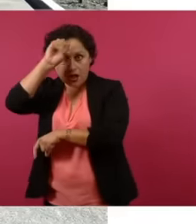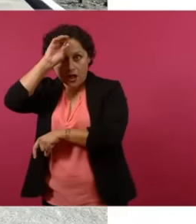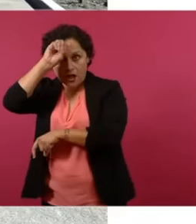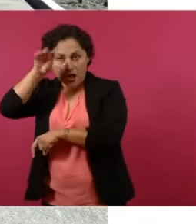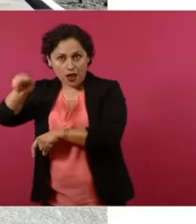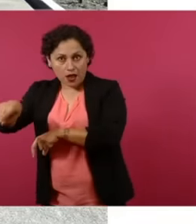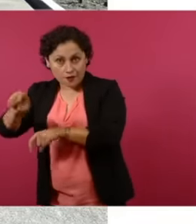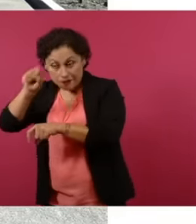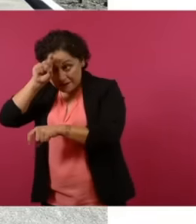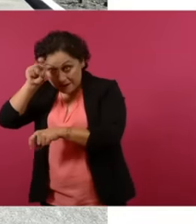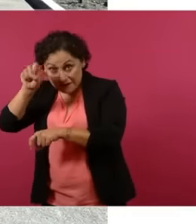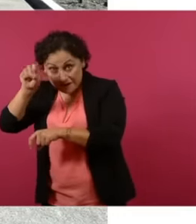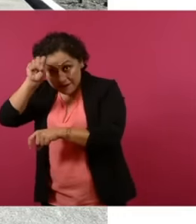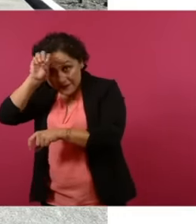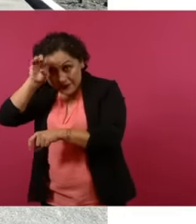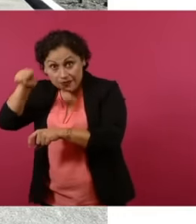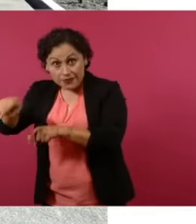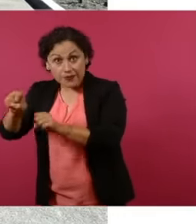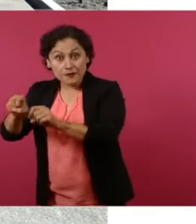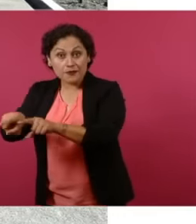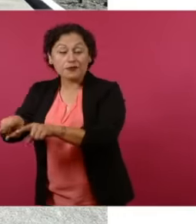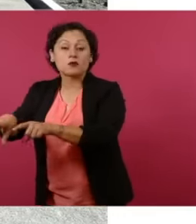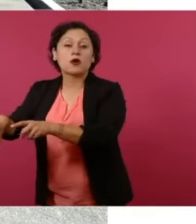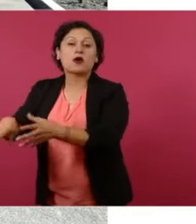de las minas de ahí.